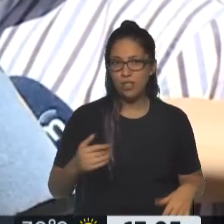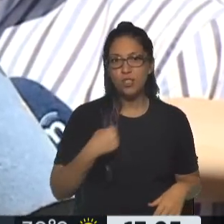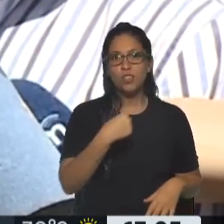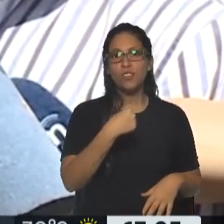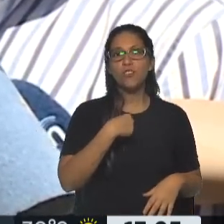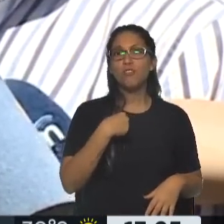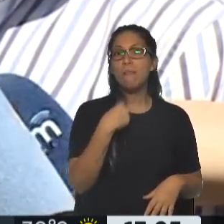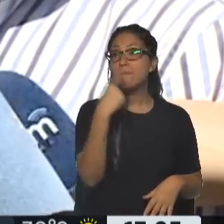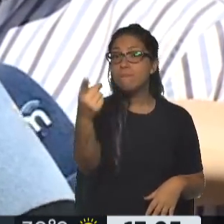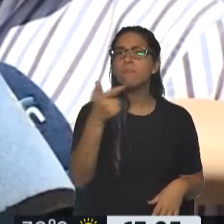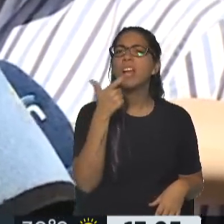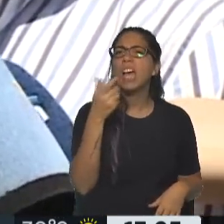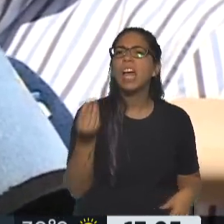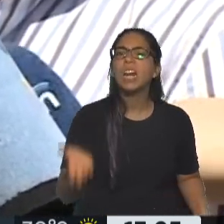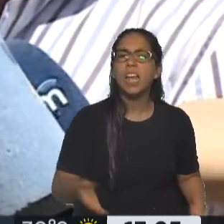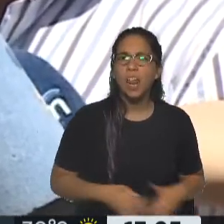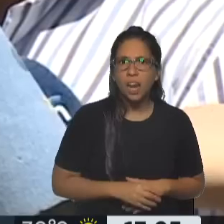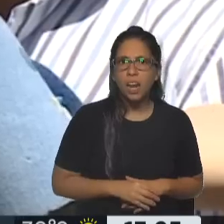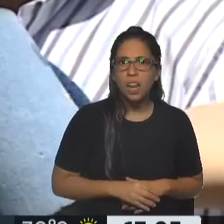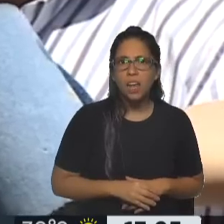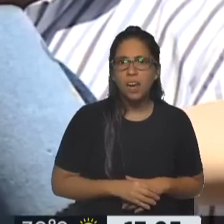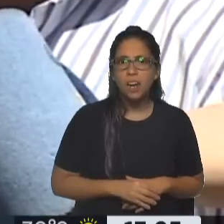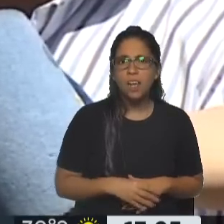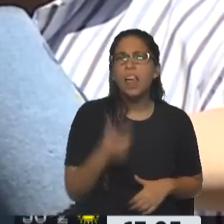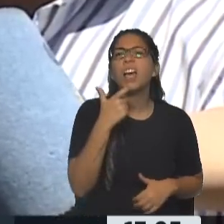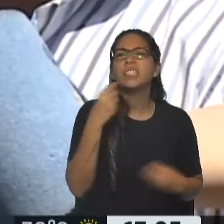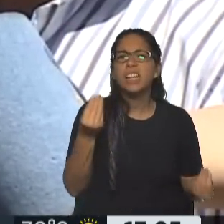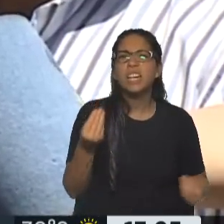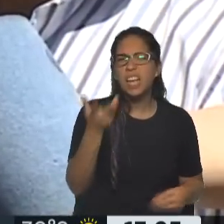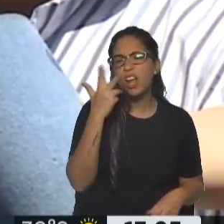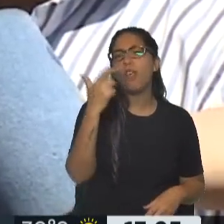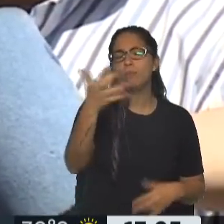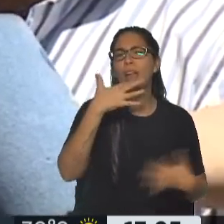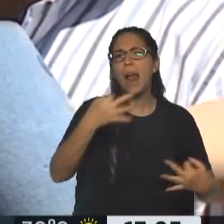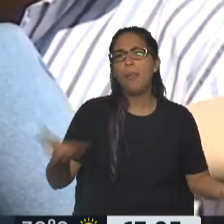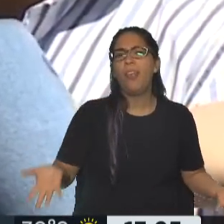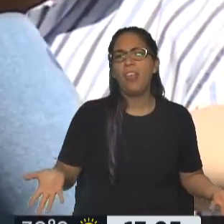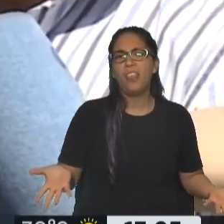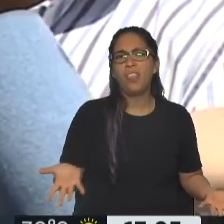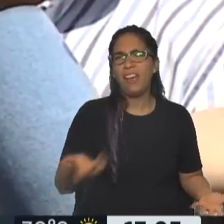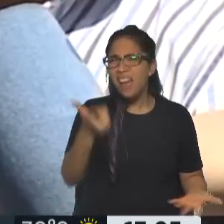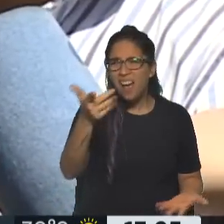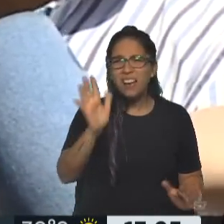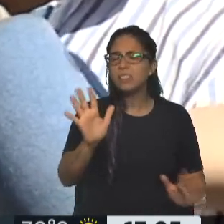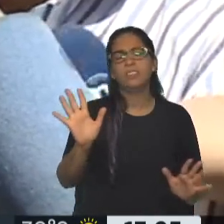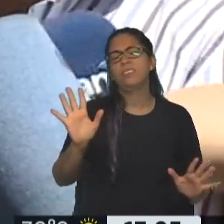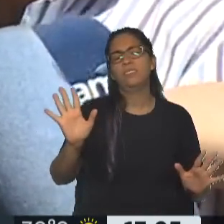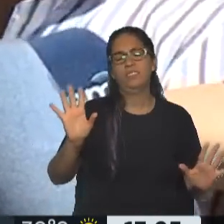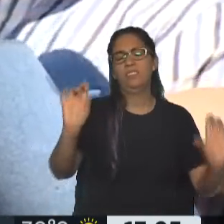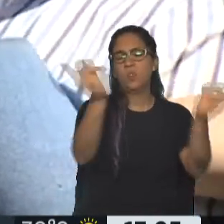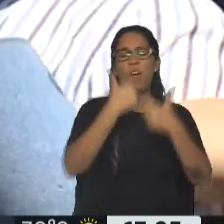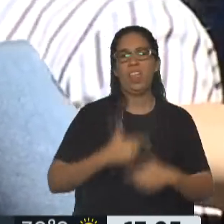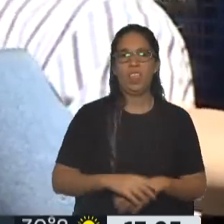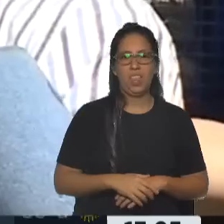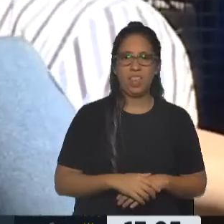qué se ríen, de qué se ríen. De qué se ríe el hijo de puta, realmente no. No se pueden reír de nada. O sea, por lo